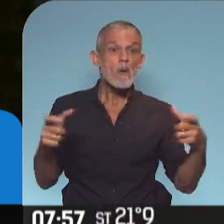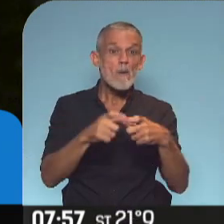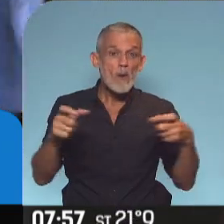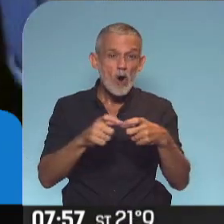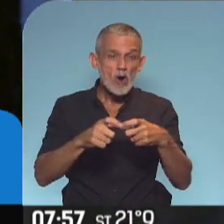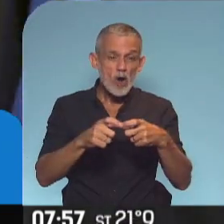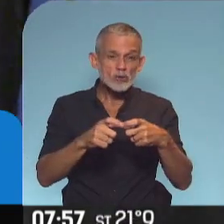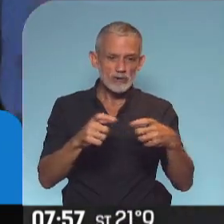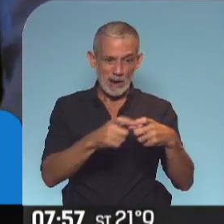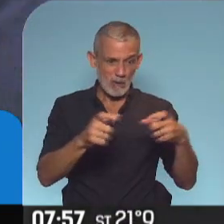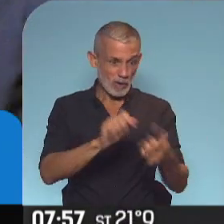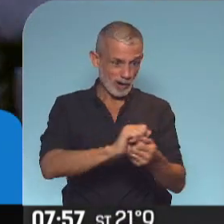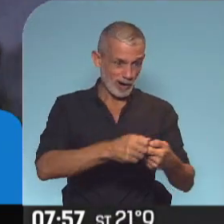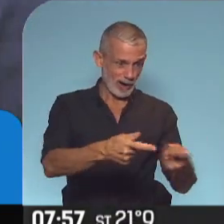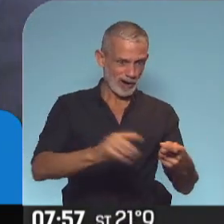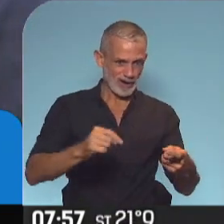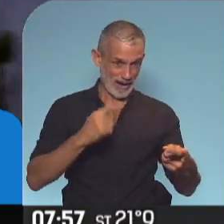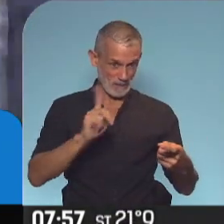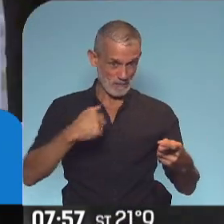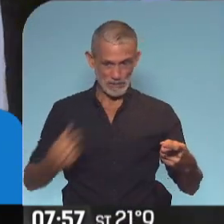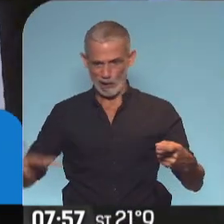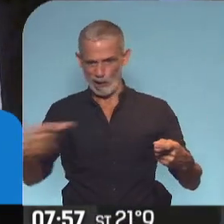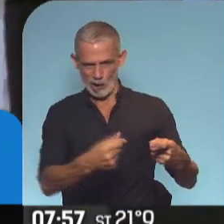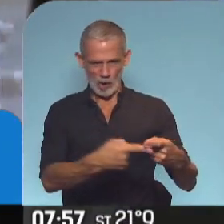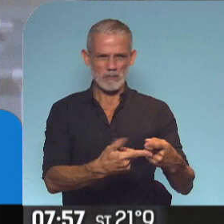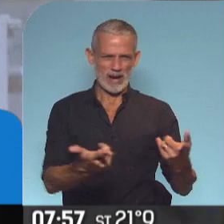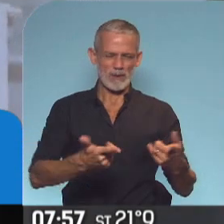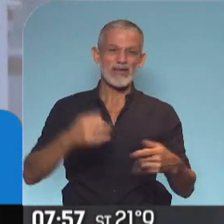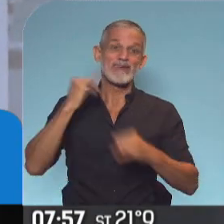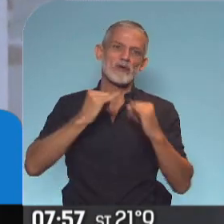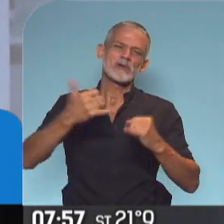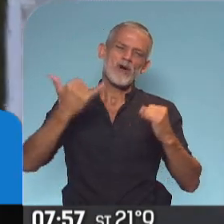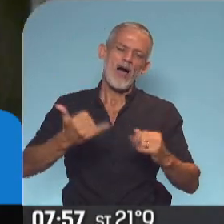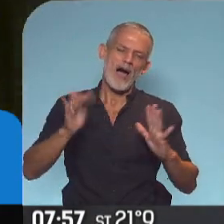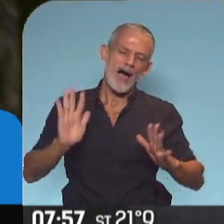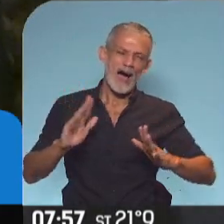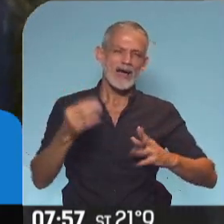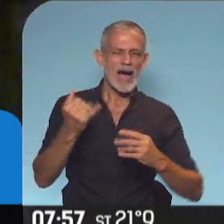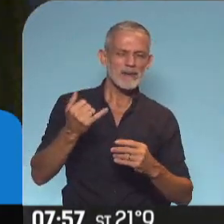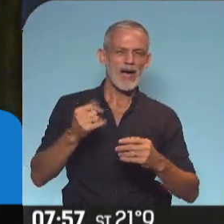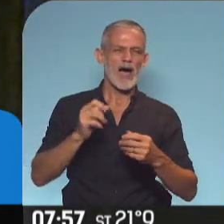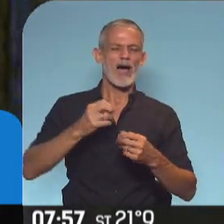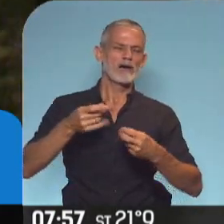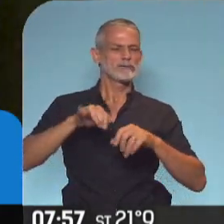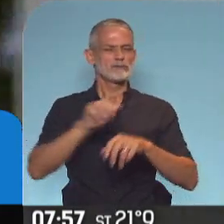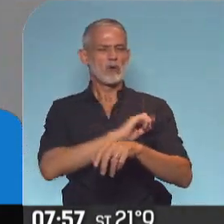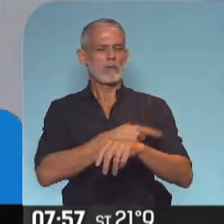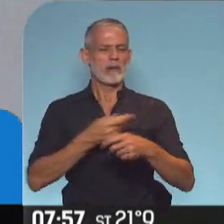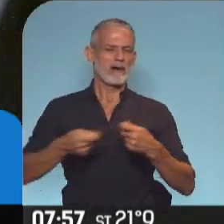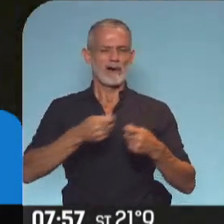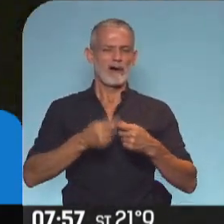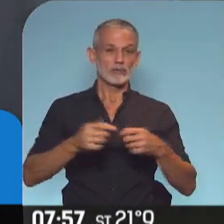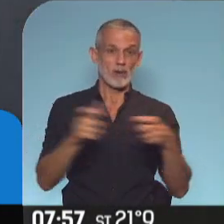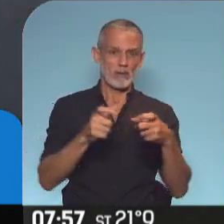los compraban por el otro lado. Es decir, tenían información privilegiada, había tráfico de influencias y además